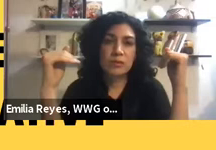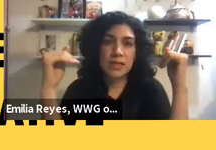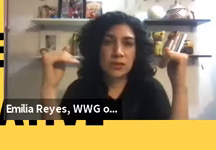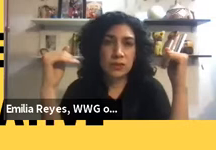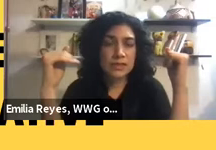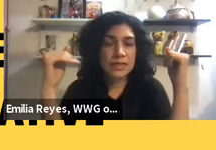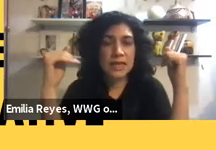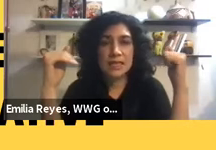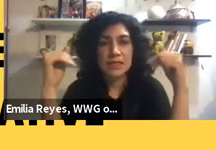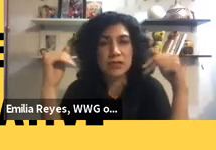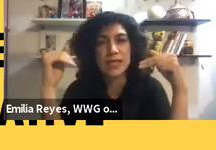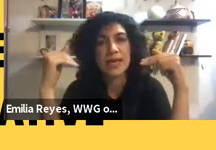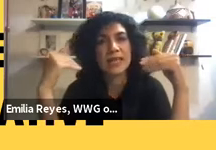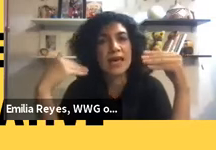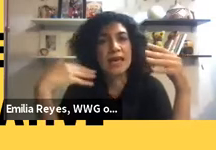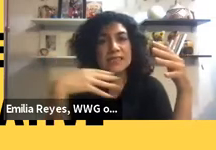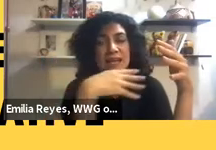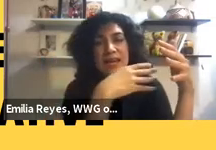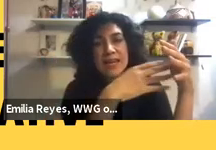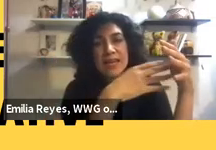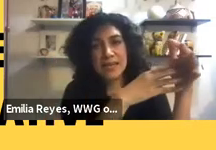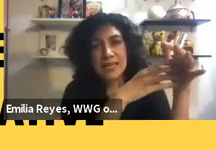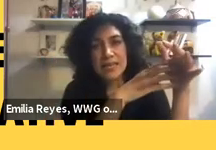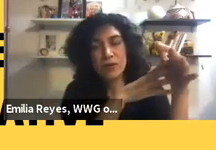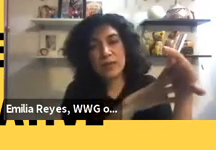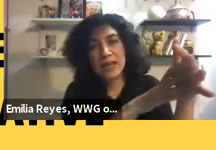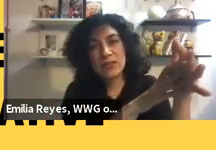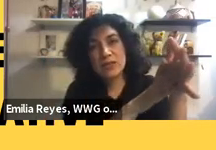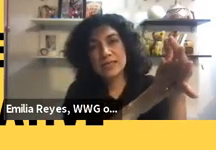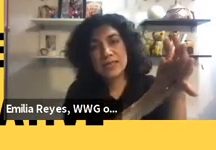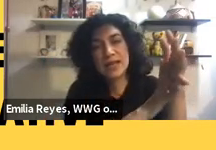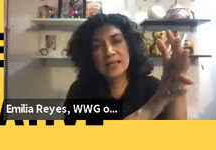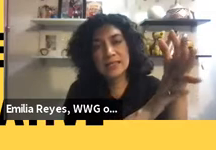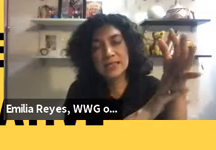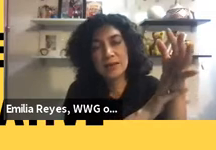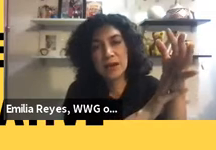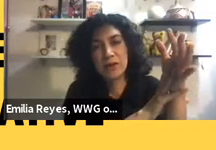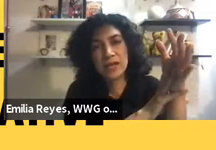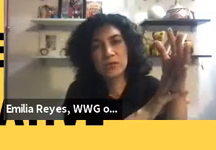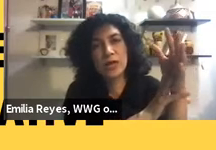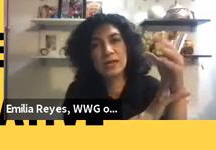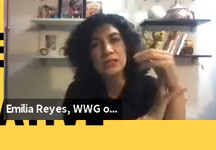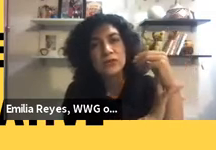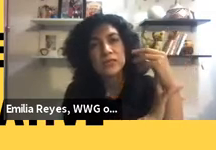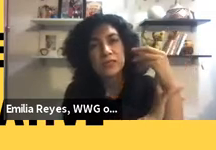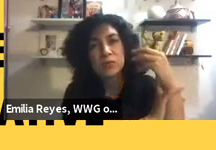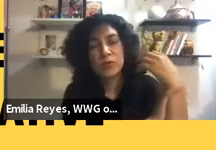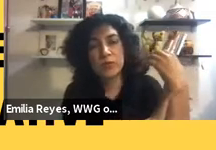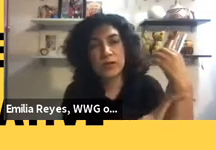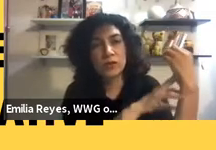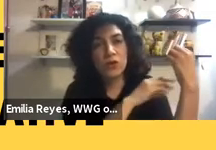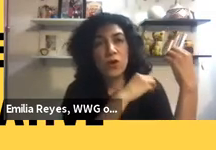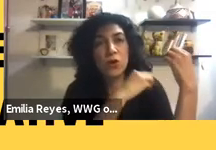las medidas contracíclicas y de austeridad están en realidad aumentando las cargas de trabajo de las mujeres. Entonces